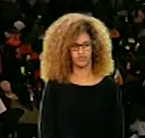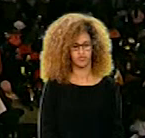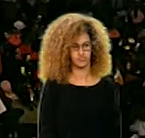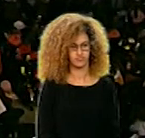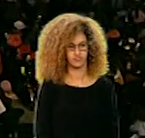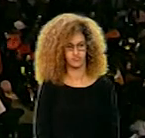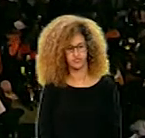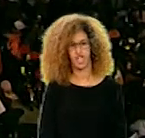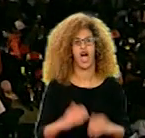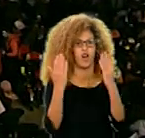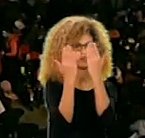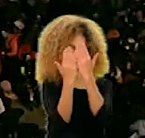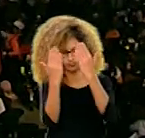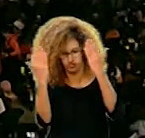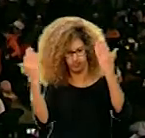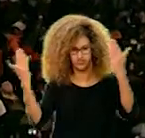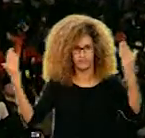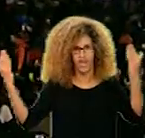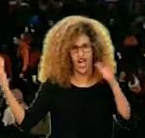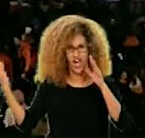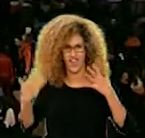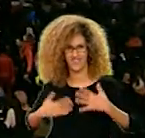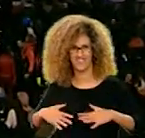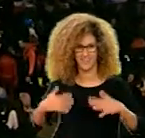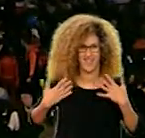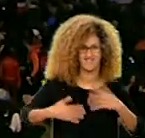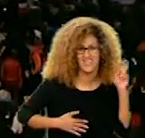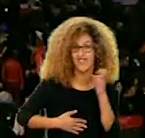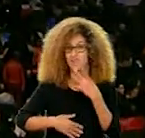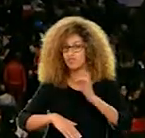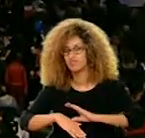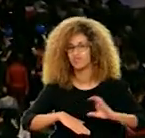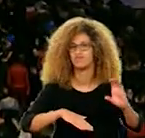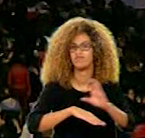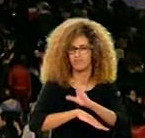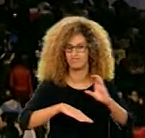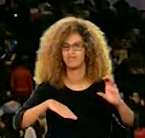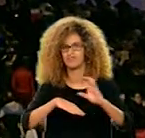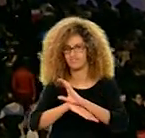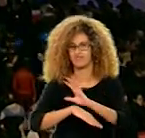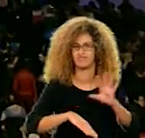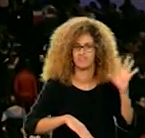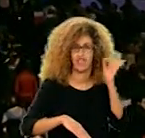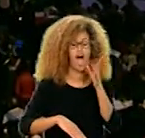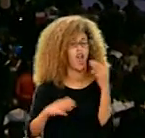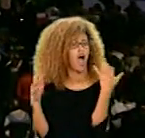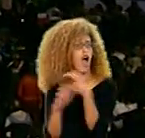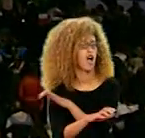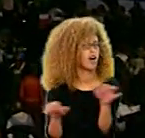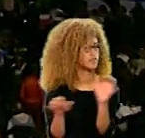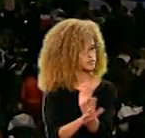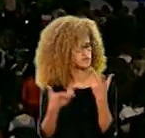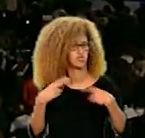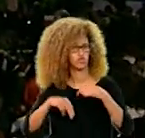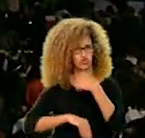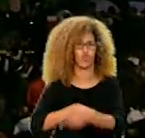Quítame los tiempos que me puedan ver. Que ha llegado aquí la concejala, la risa pronto se va a acabar. Soy